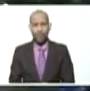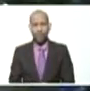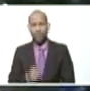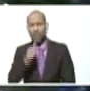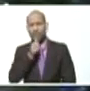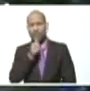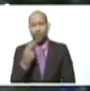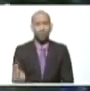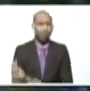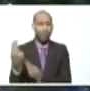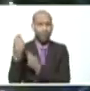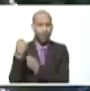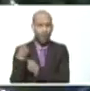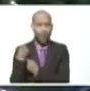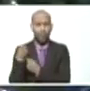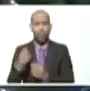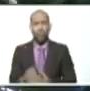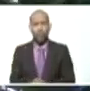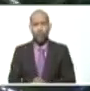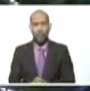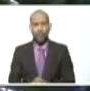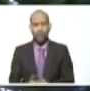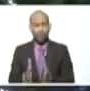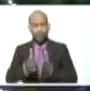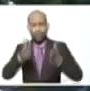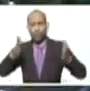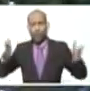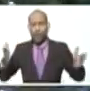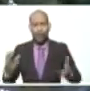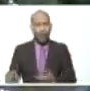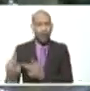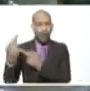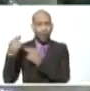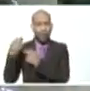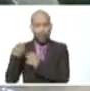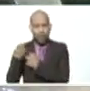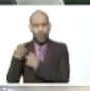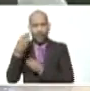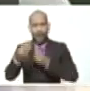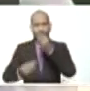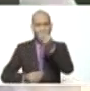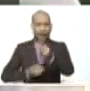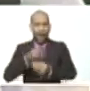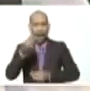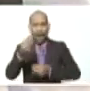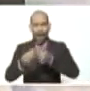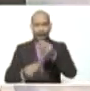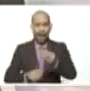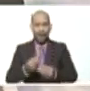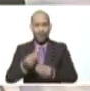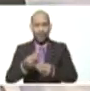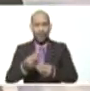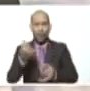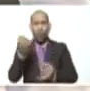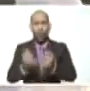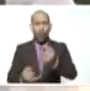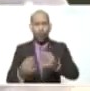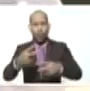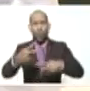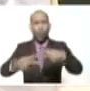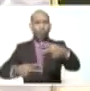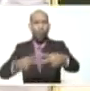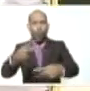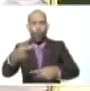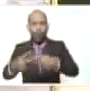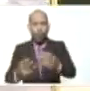le ha correspondido la gran responsabilidad de llevar a cabo la última etapa de este proceso